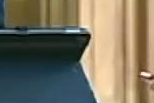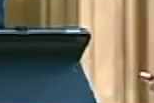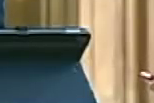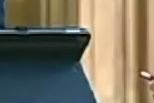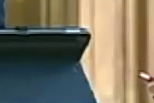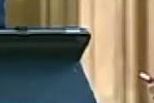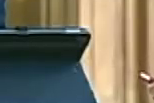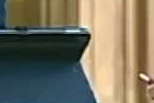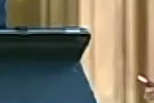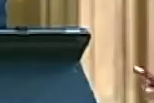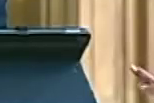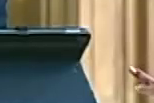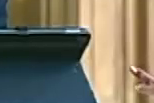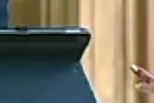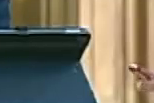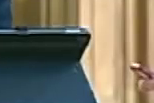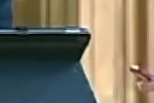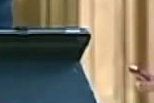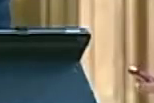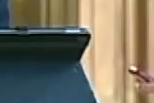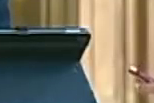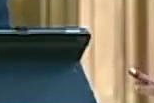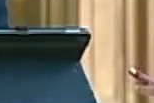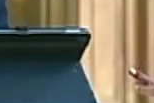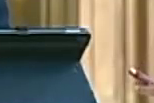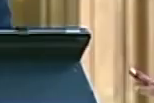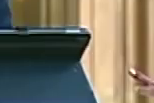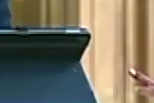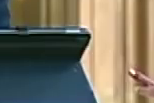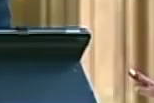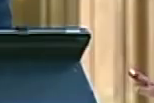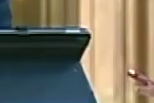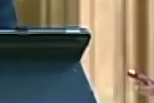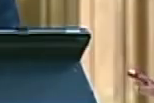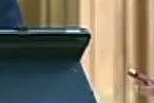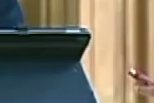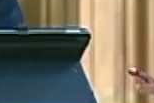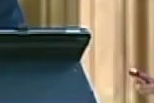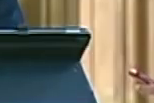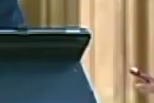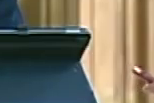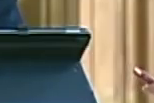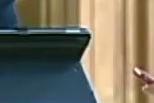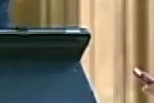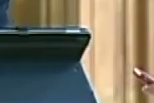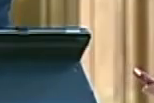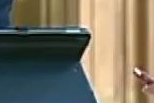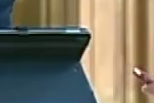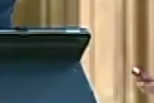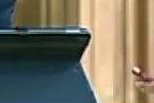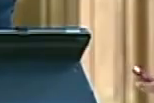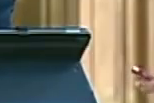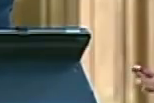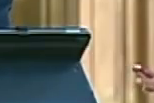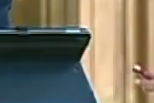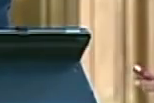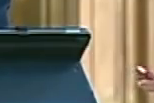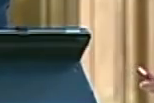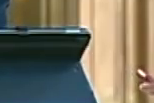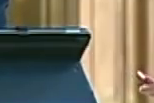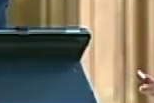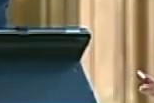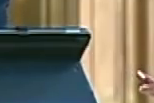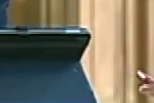baruta el hatillo y chacao ya se han tomado medidas de atención de vigilancia con el